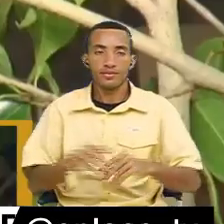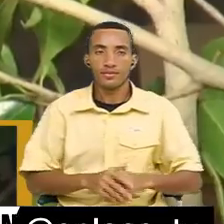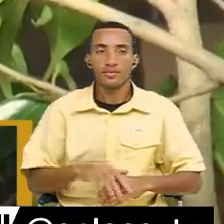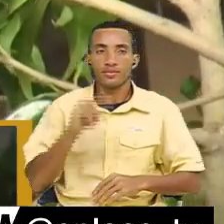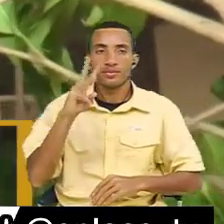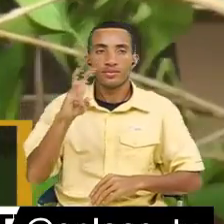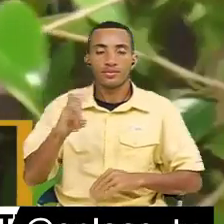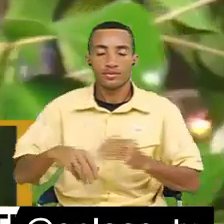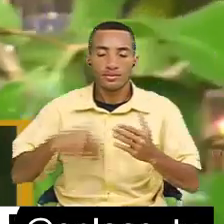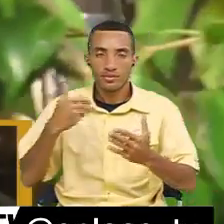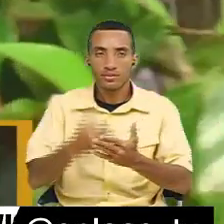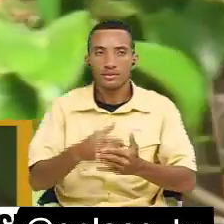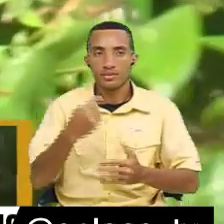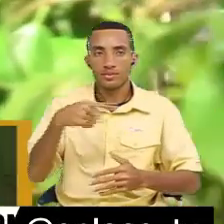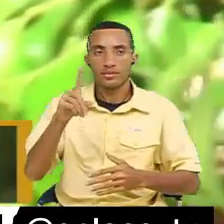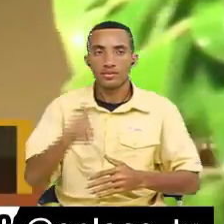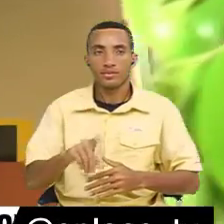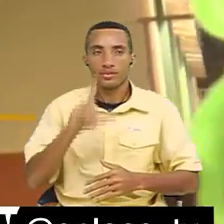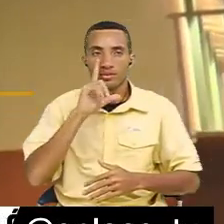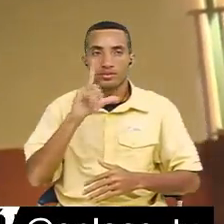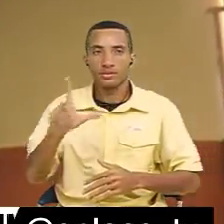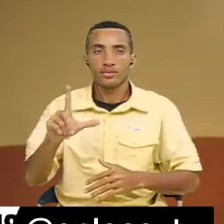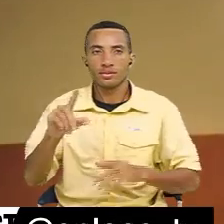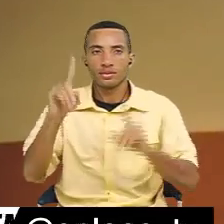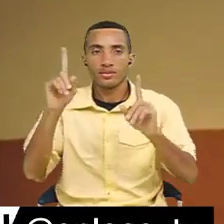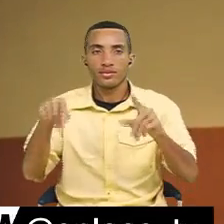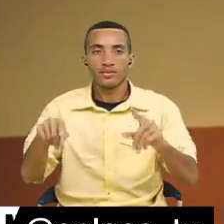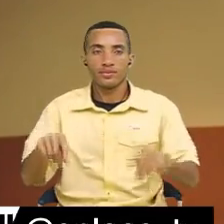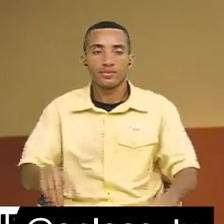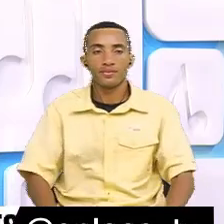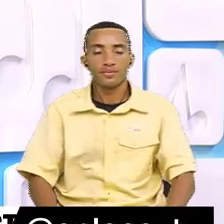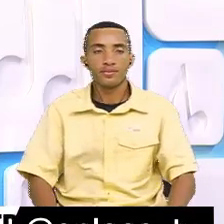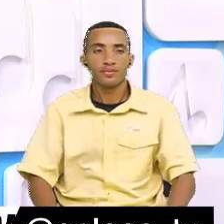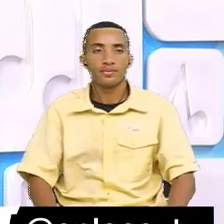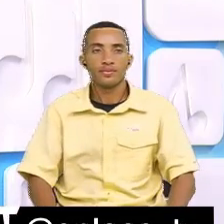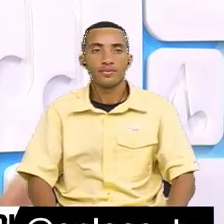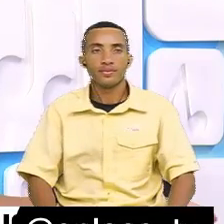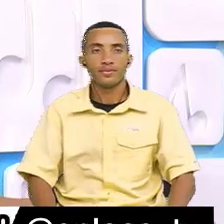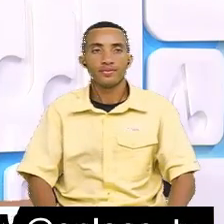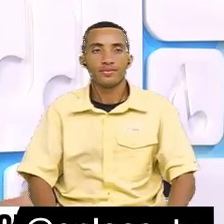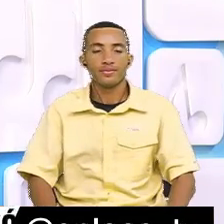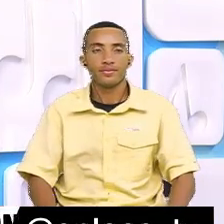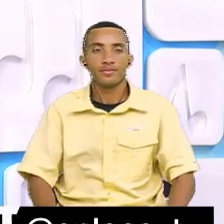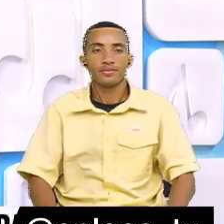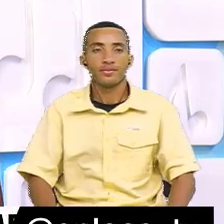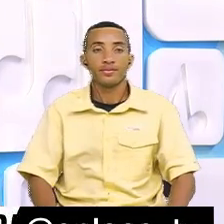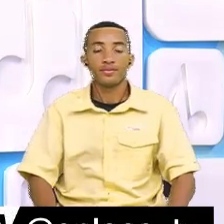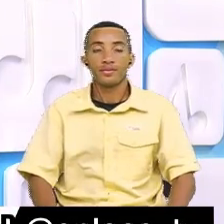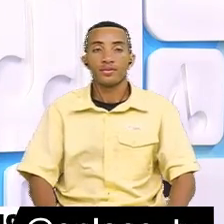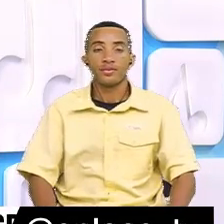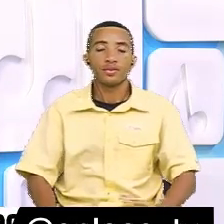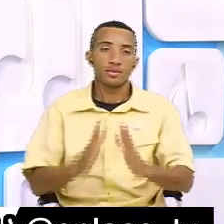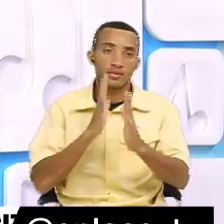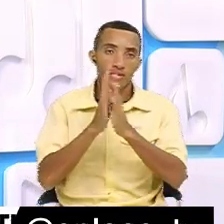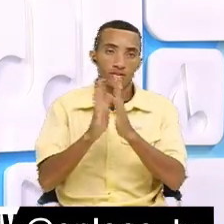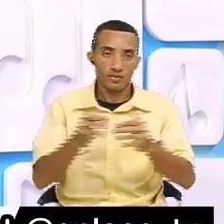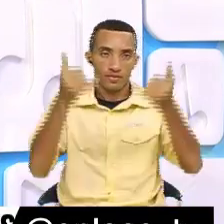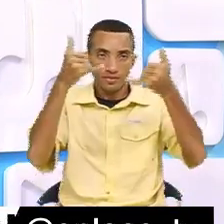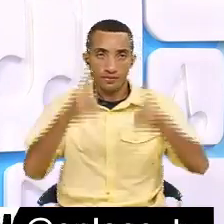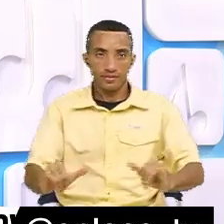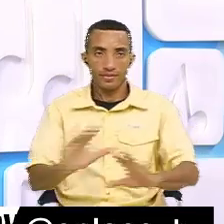julio se realizará esta actividad especial en homenaje a la Virgen del Carmen. Y hasta aquí la información de cultura y